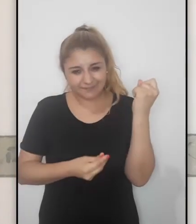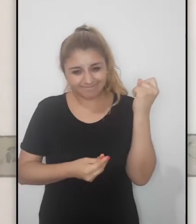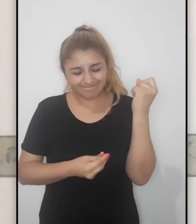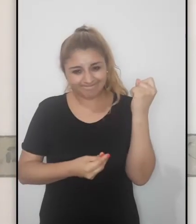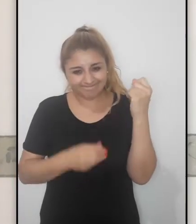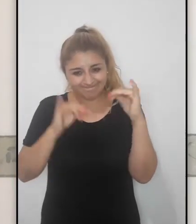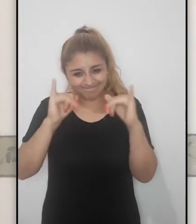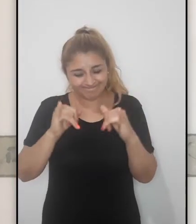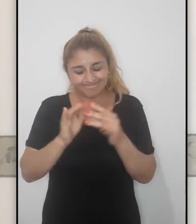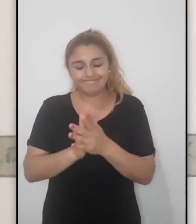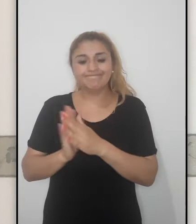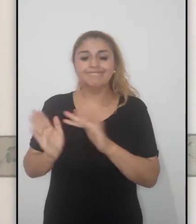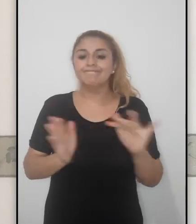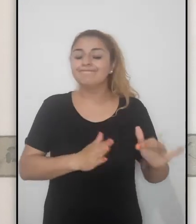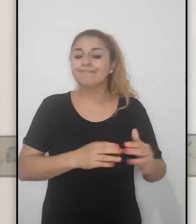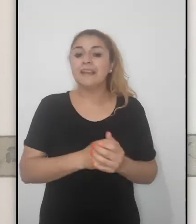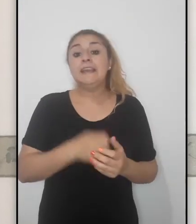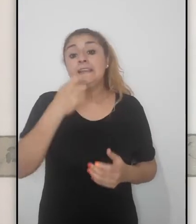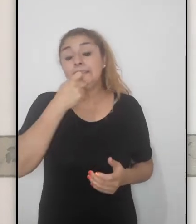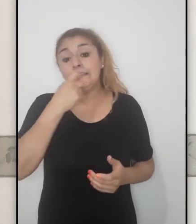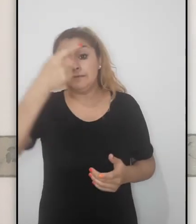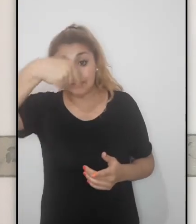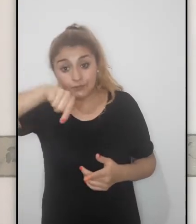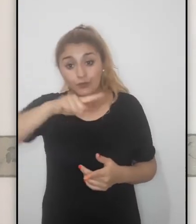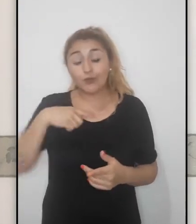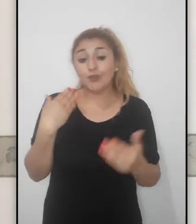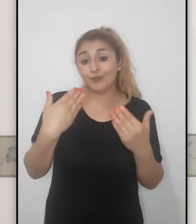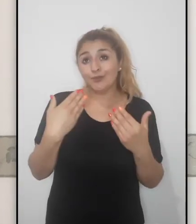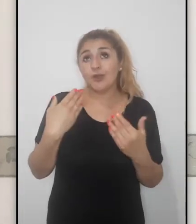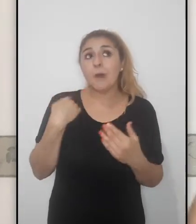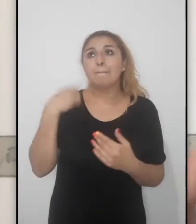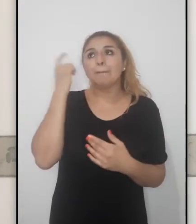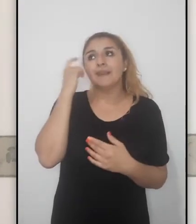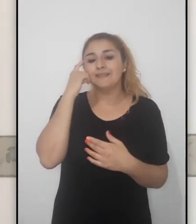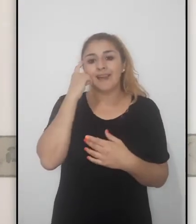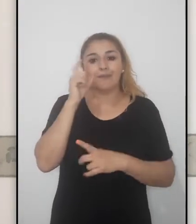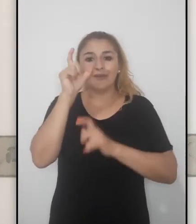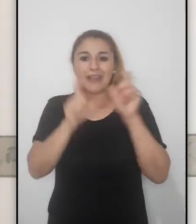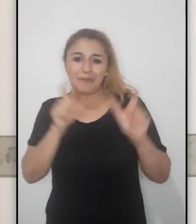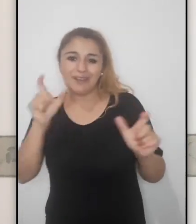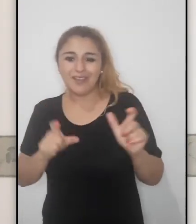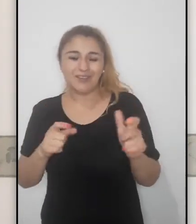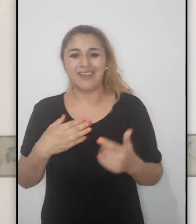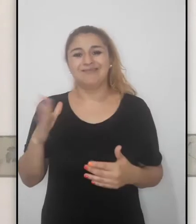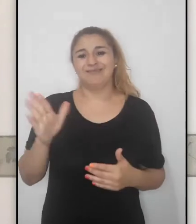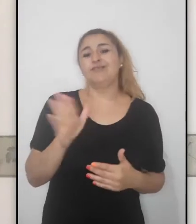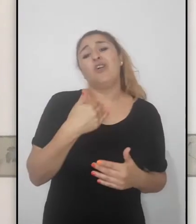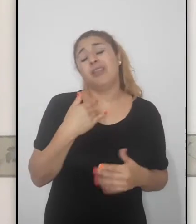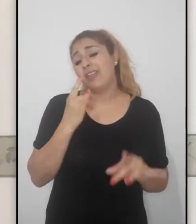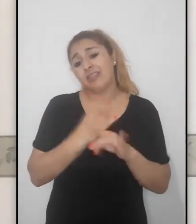de pecado generalmente el ser humano las personas o la gran mayoría de los mortales